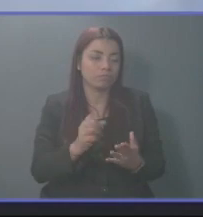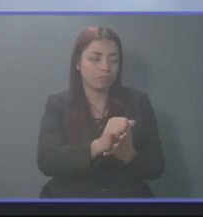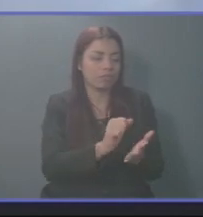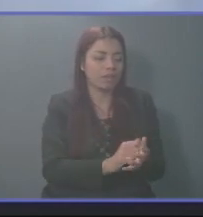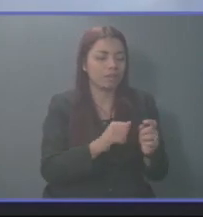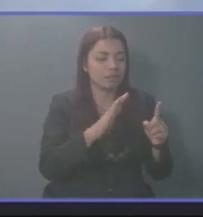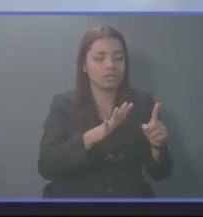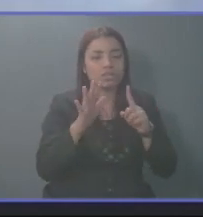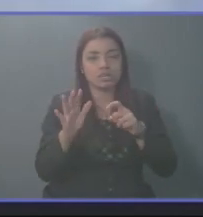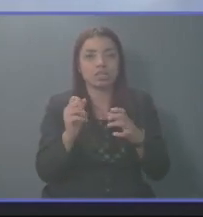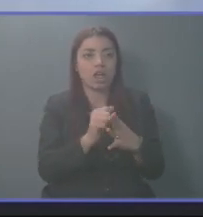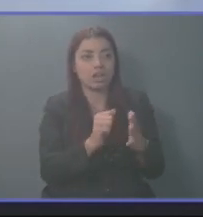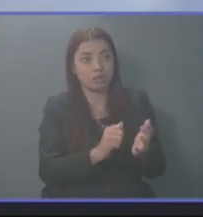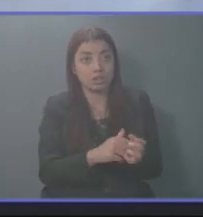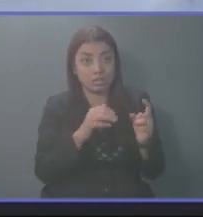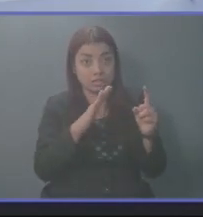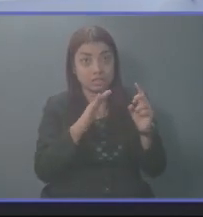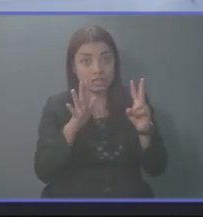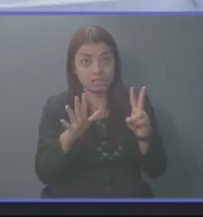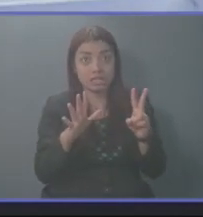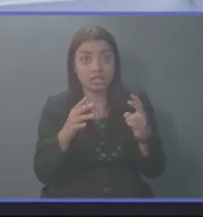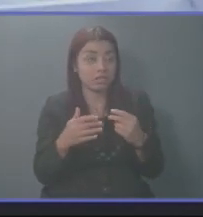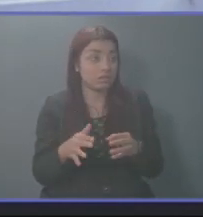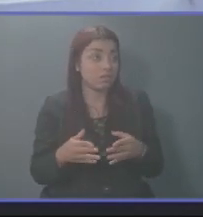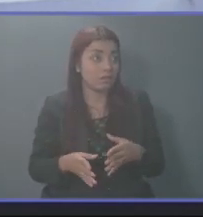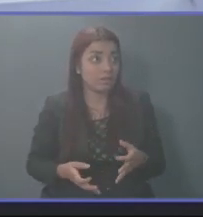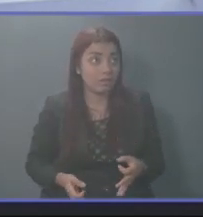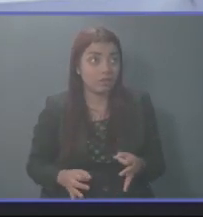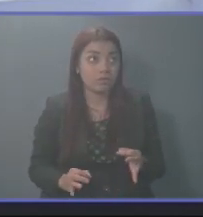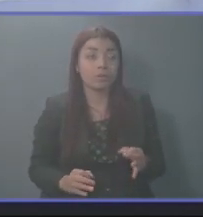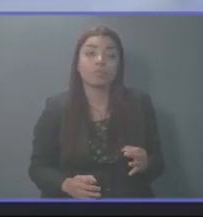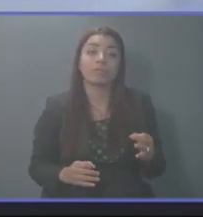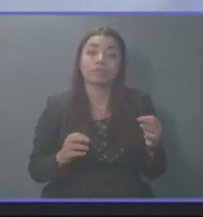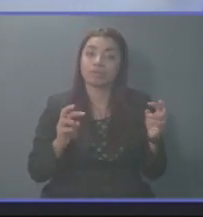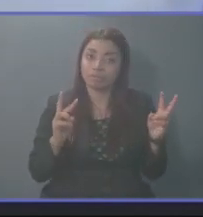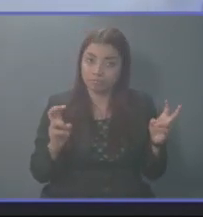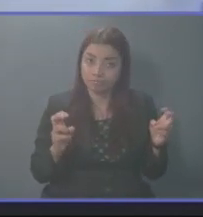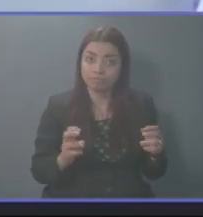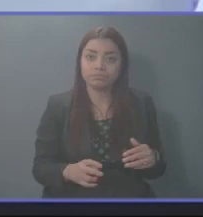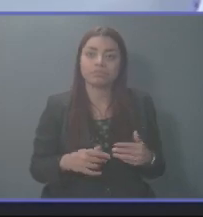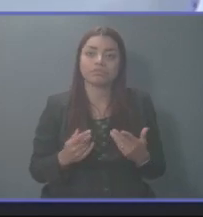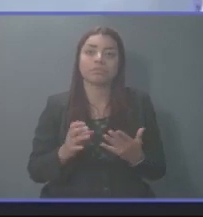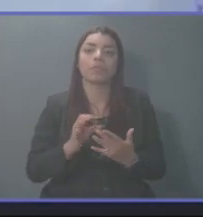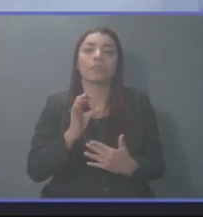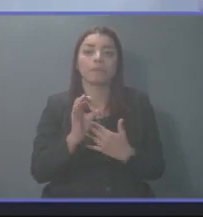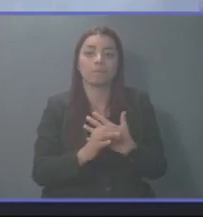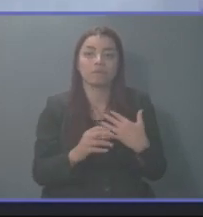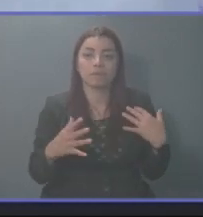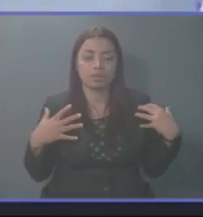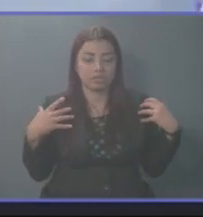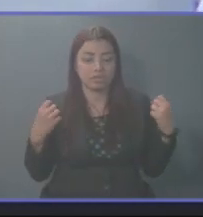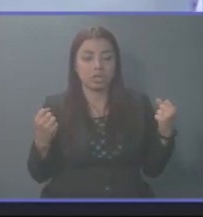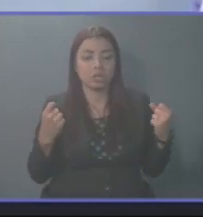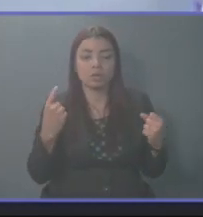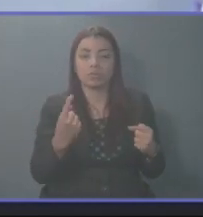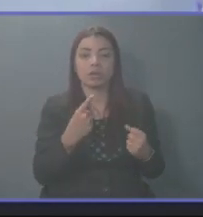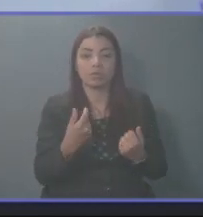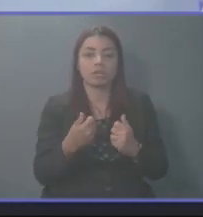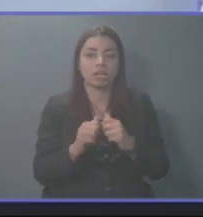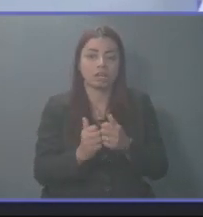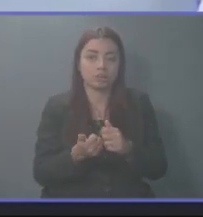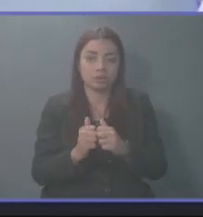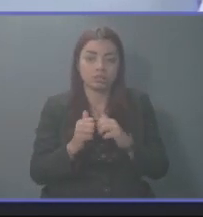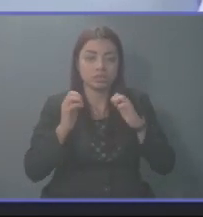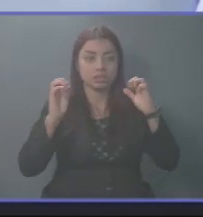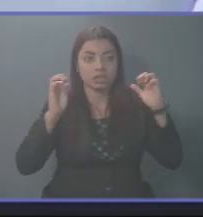artículos 66 y 67 de la siguiente manera. Abro comillas. Programas de salud para deportistas de alto